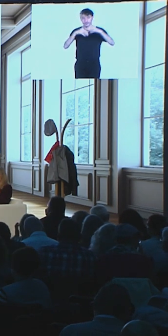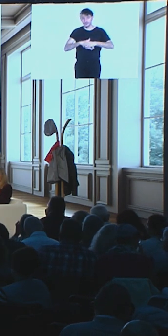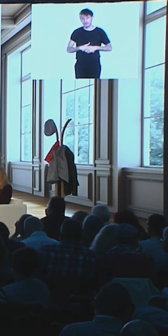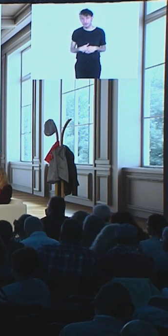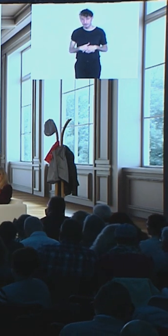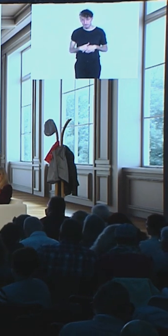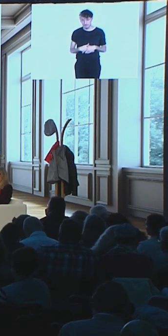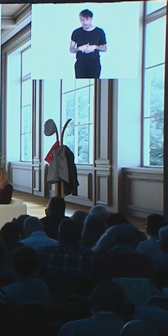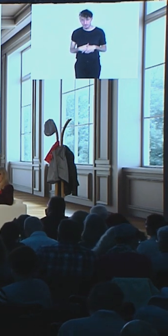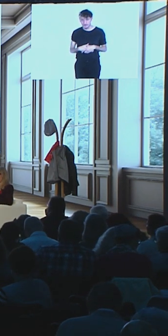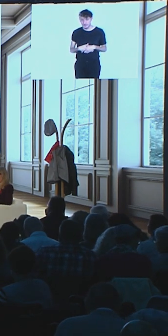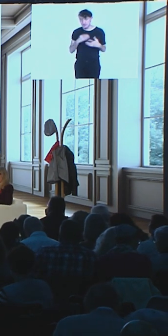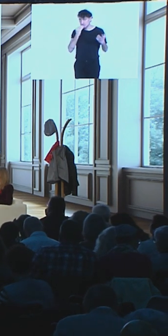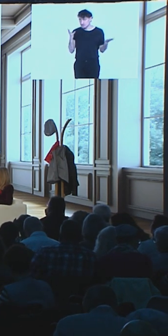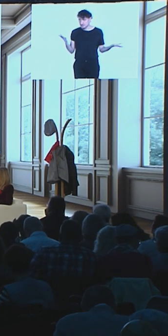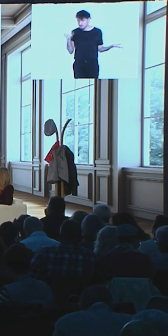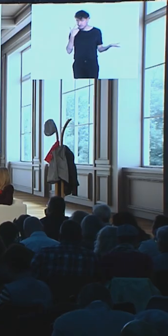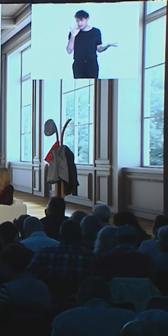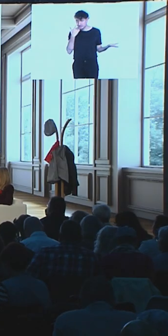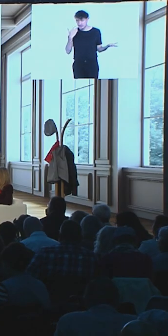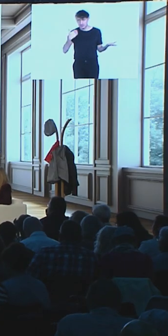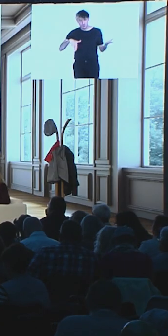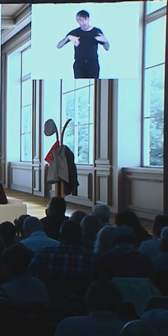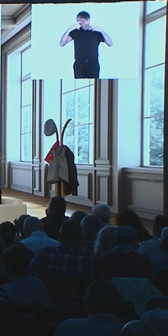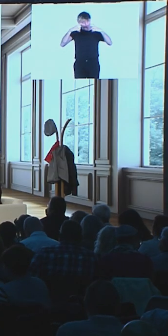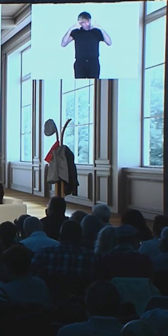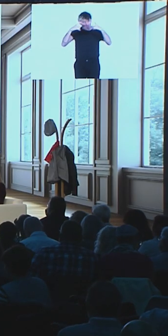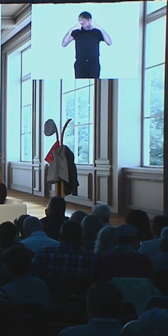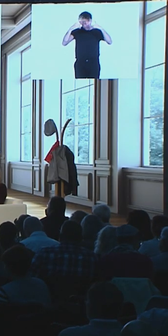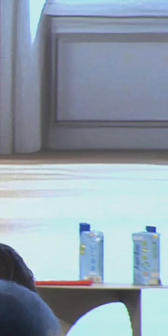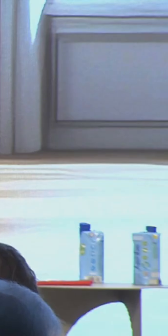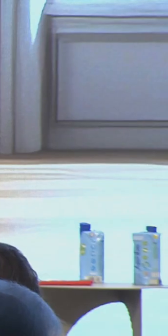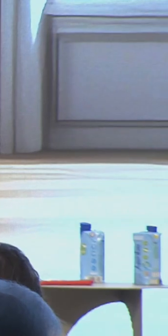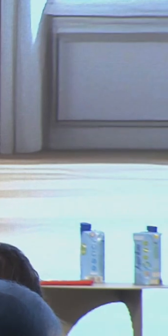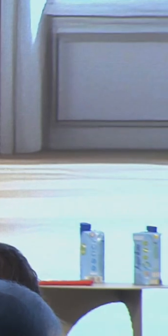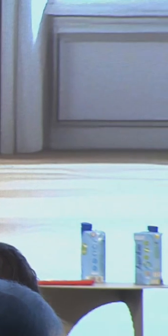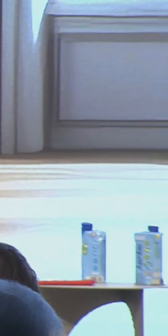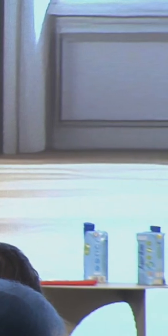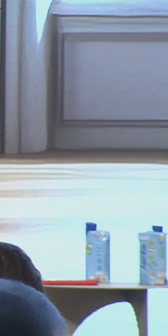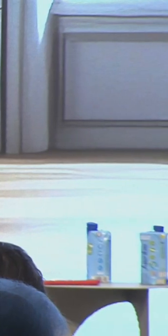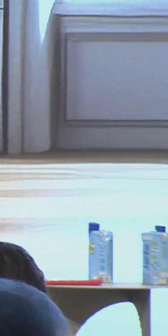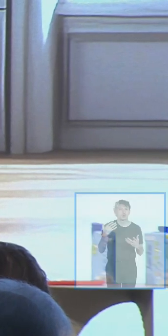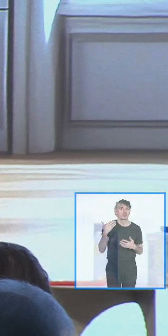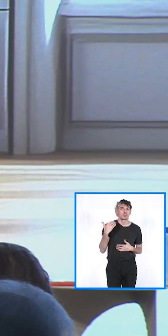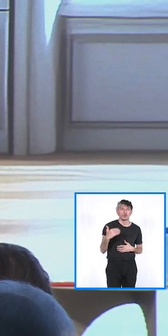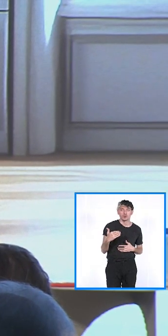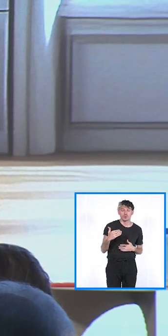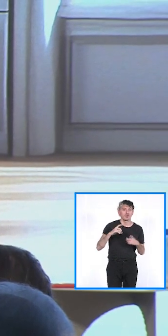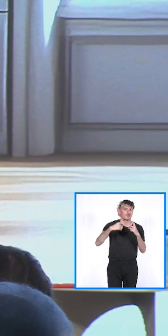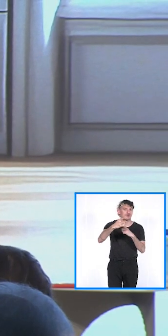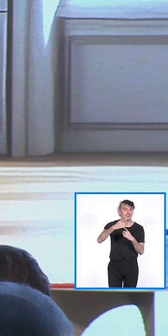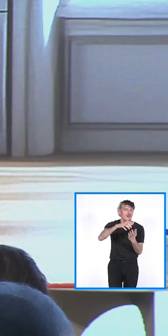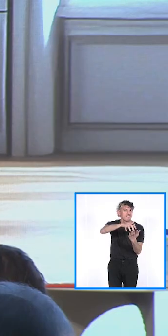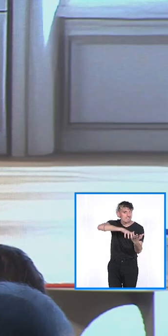gracias bueno como veis han hecho un esfuerzo importante de síntesis porque no me puedo imaginar el número de páginas que van a tener los informes finales que